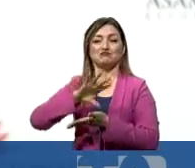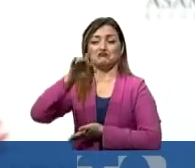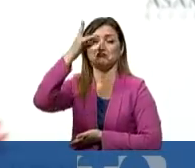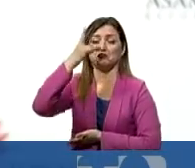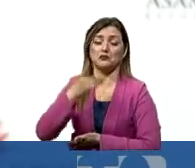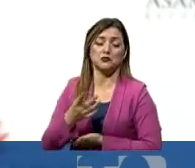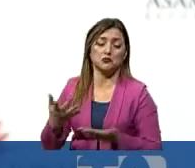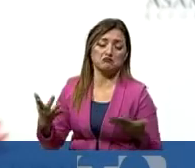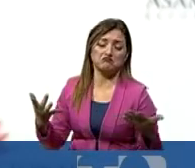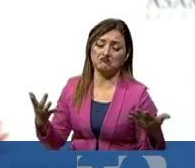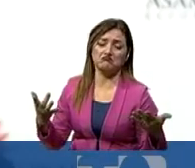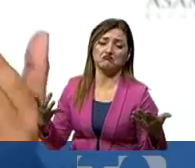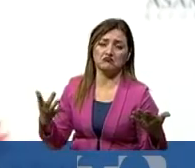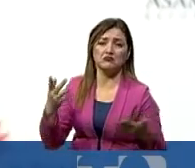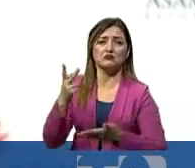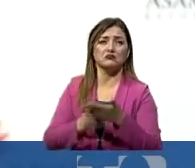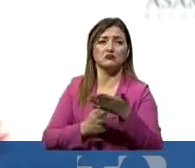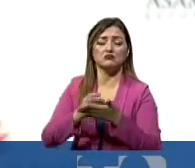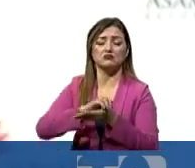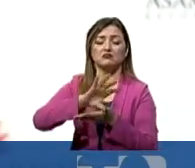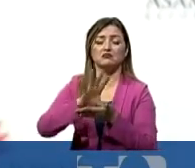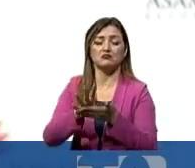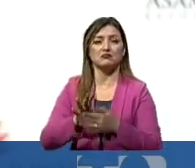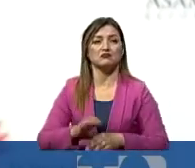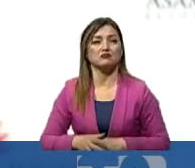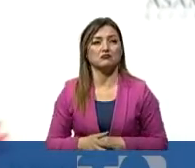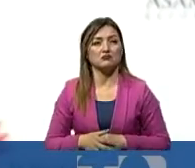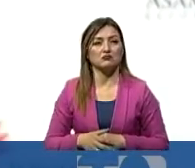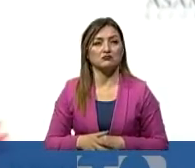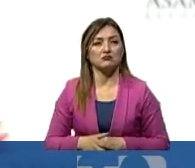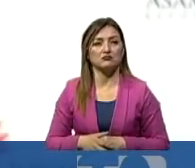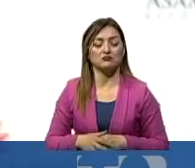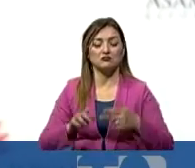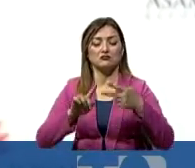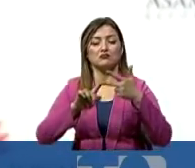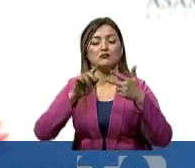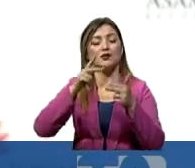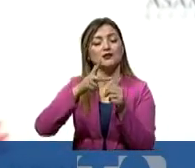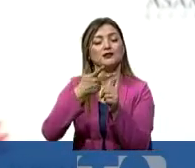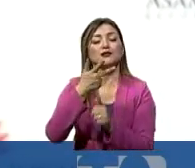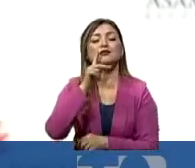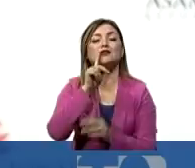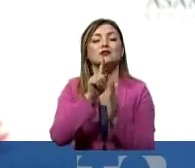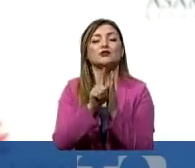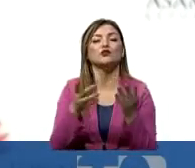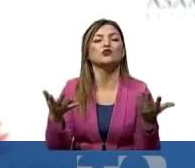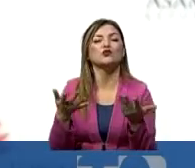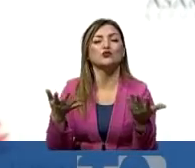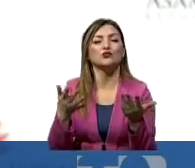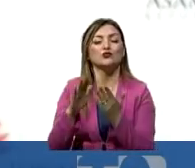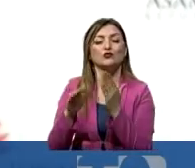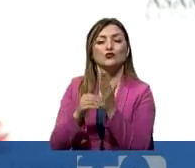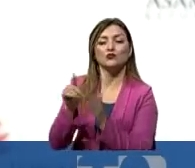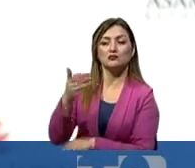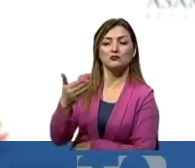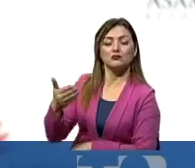Nacional el que defina el destino de esta denuncia. Ahora bien, hay una tercera denuncia que es solamente contra la